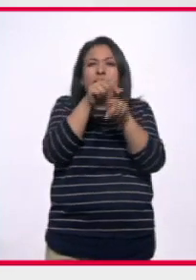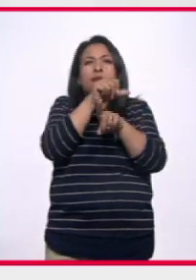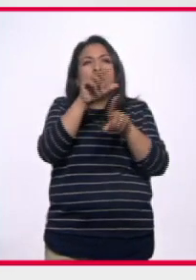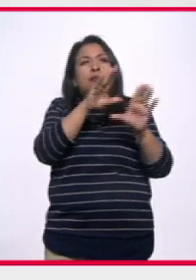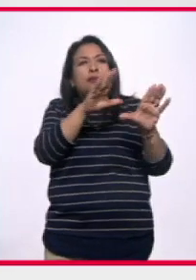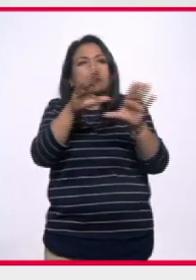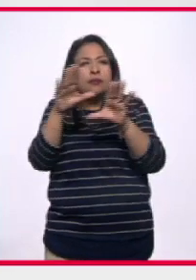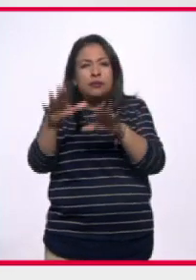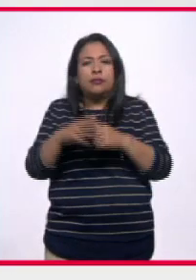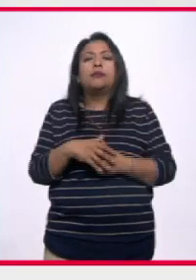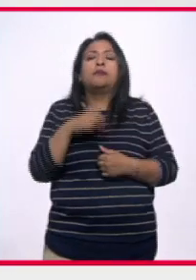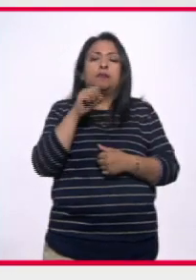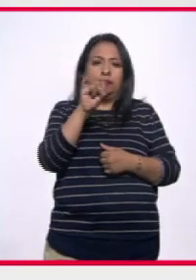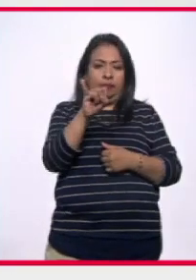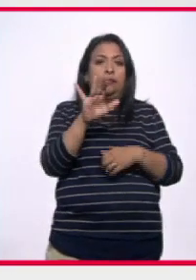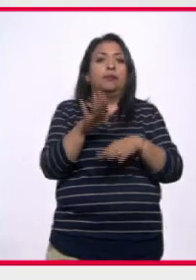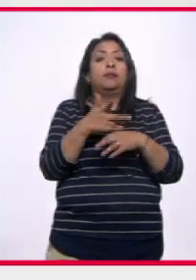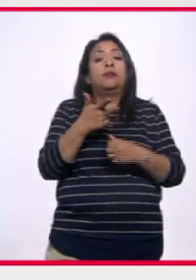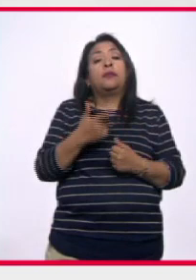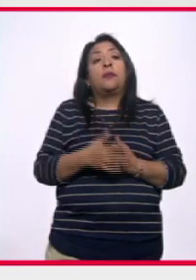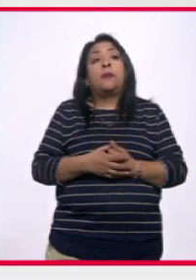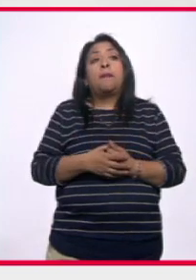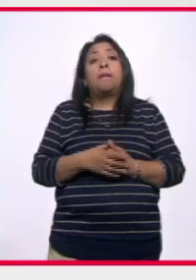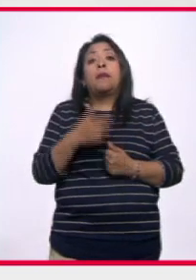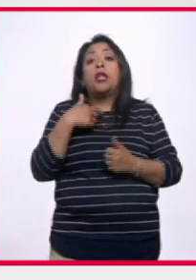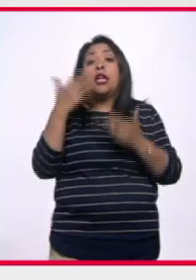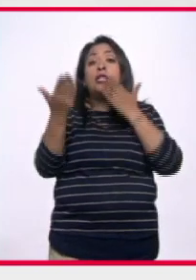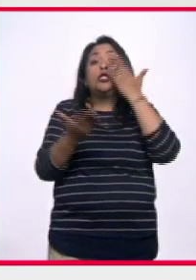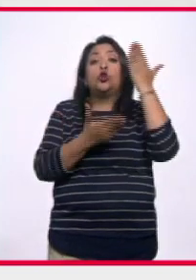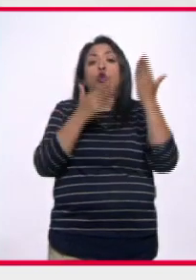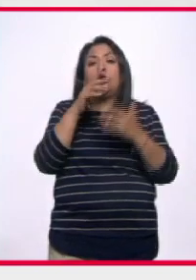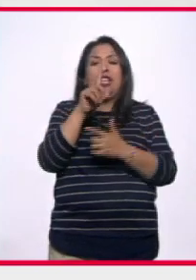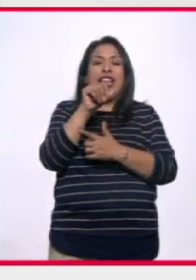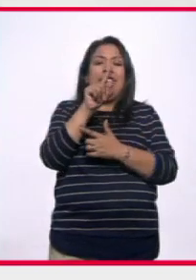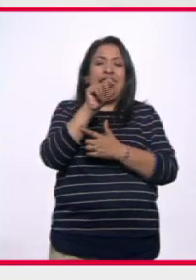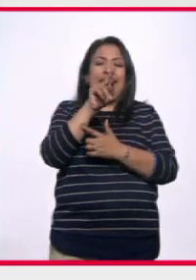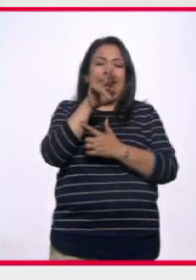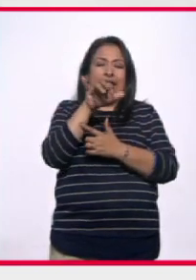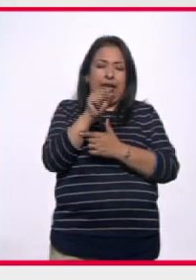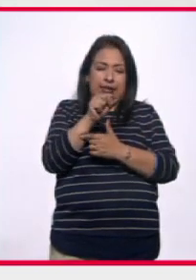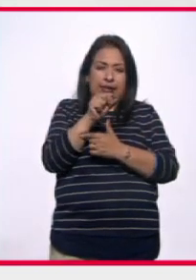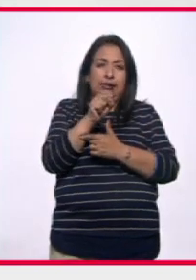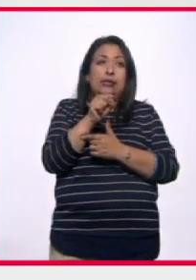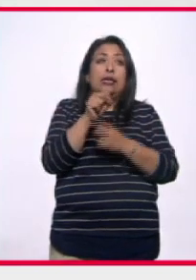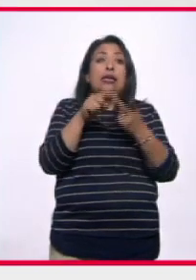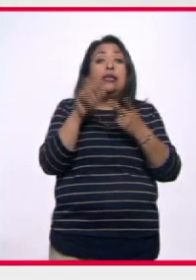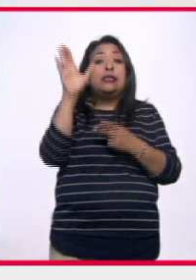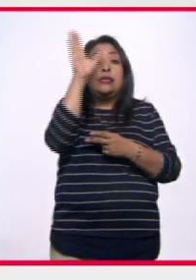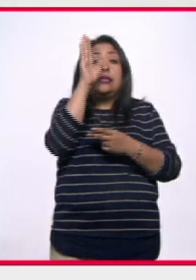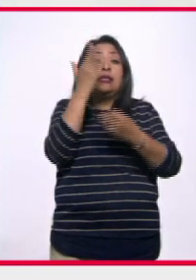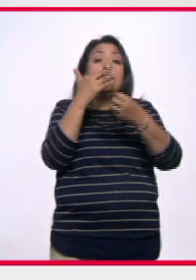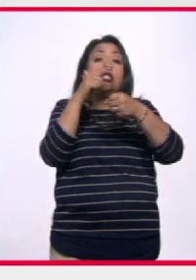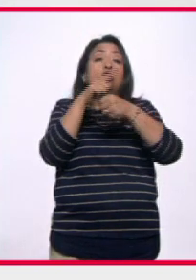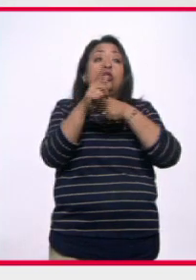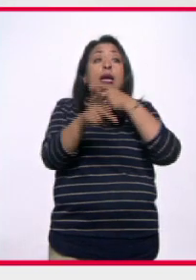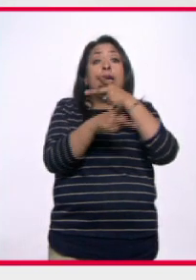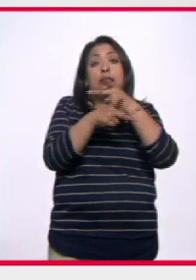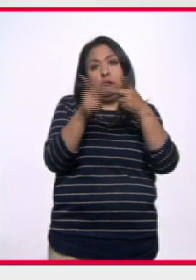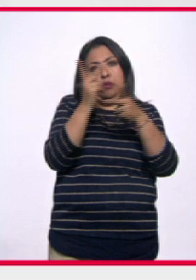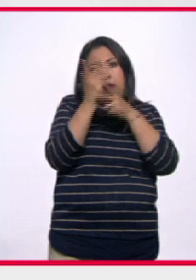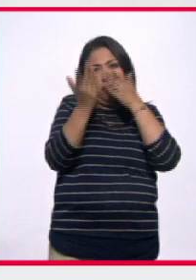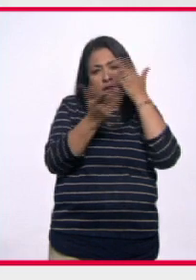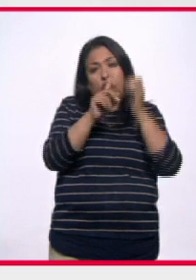academia sí porque estudié letras en estudié ciencias sociales en la prepa